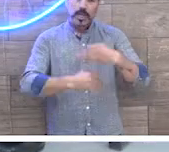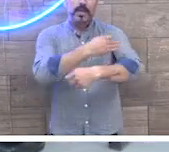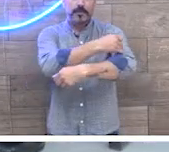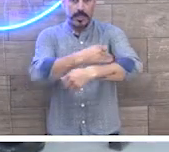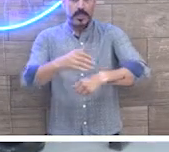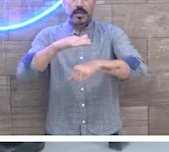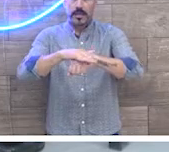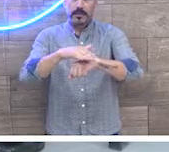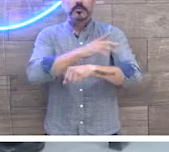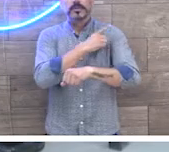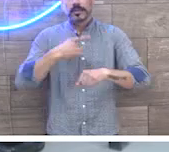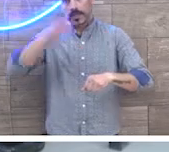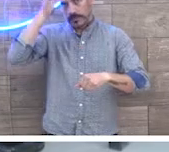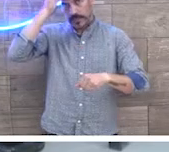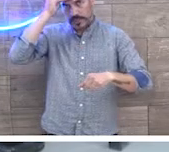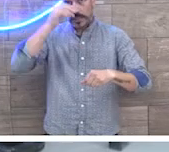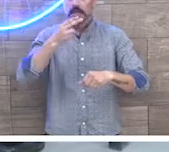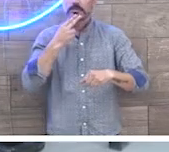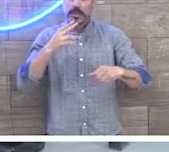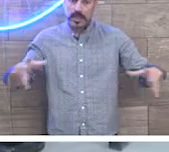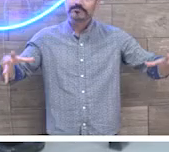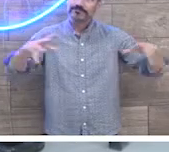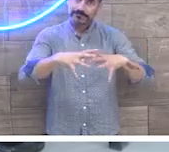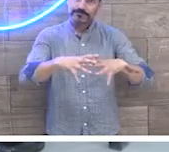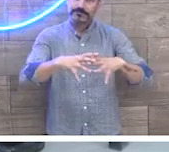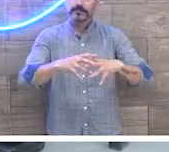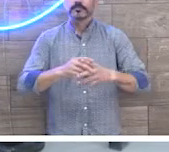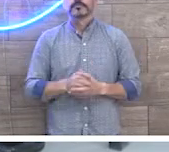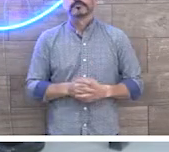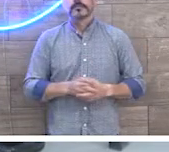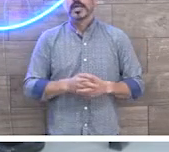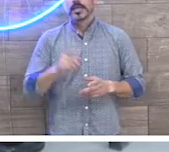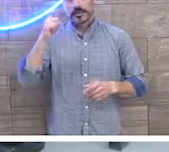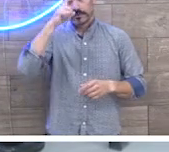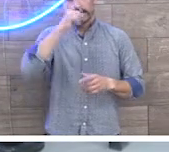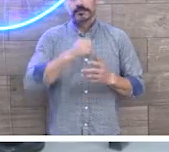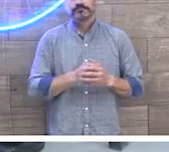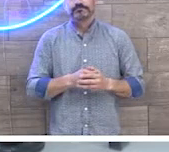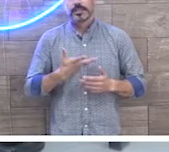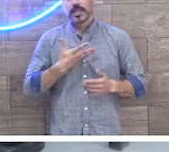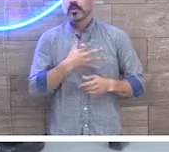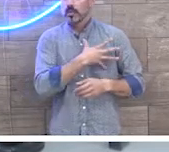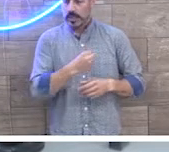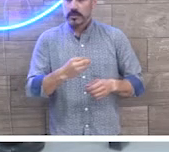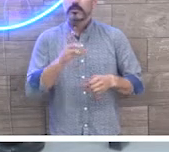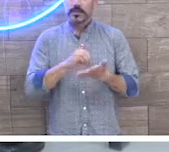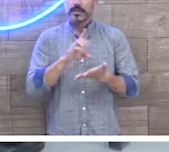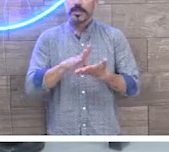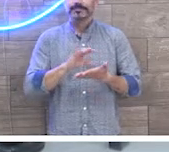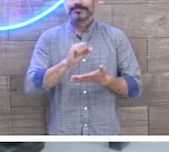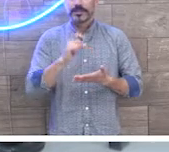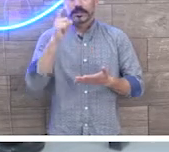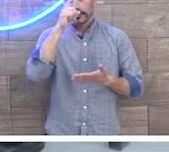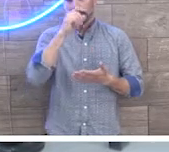un trabajo difícil? Sí. ¿Tener un hijo con discapacidad es difícil? Sí, sí, es muy difícil. Pero bueno, ¿qué es lo que tendremos